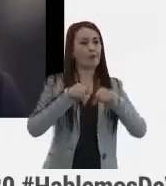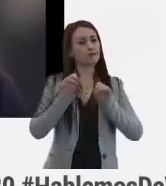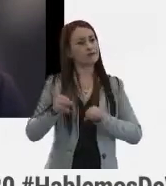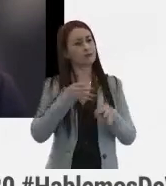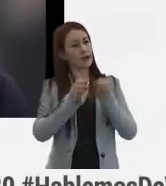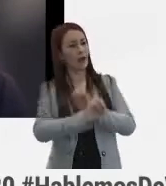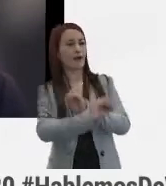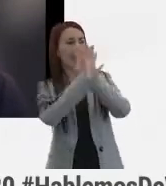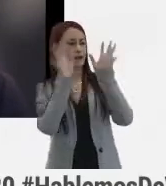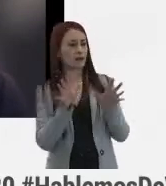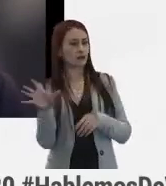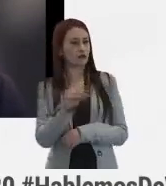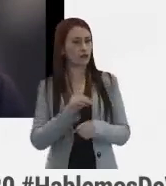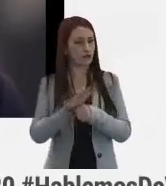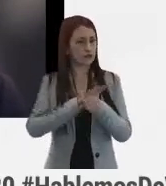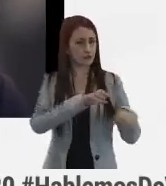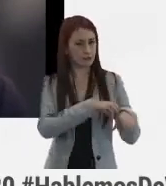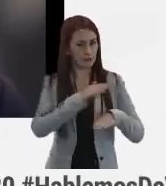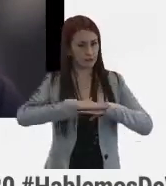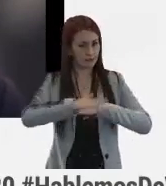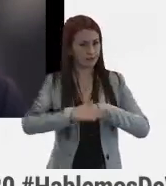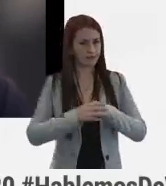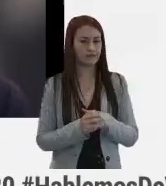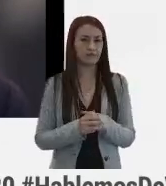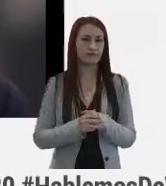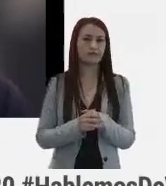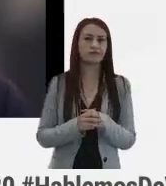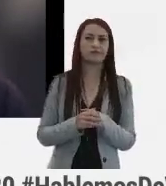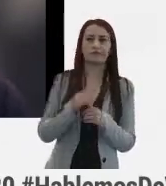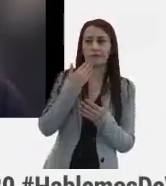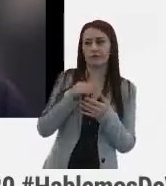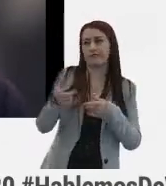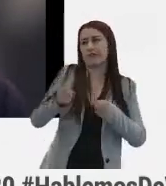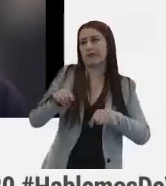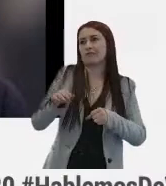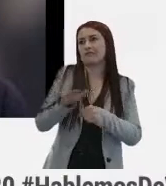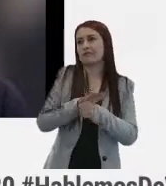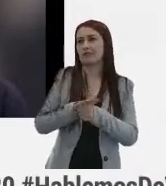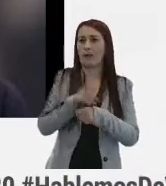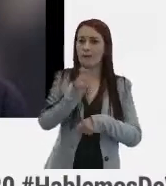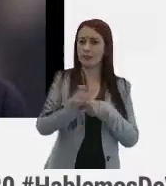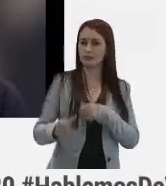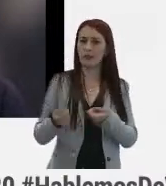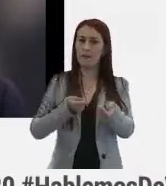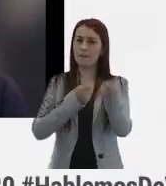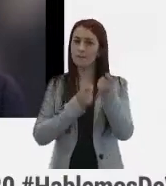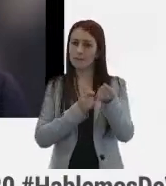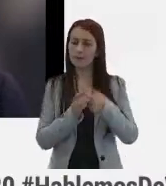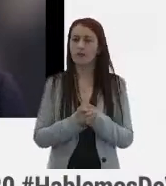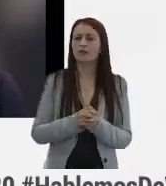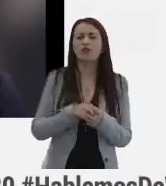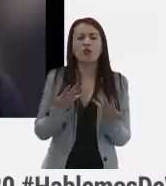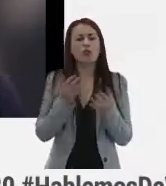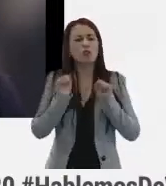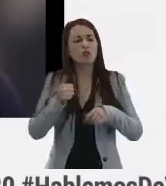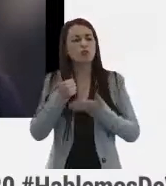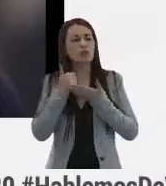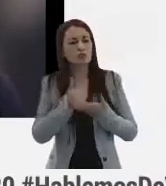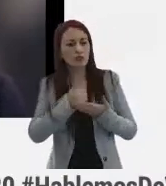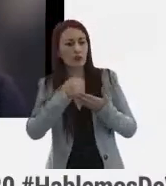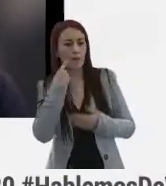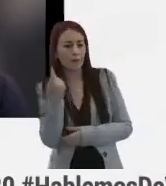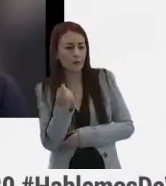el río revuelto, ganancia de pescadores. Después de los resultados de esa búsqueda de la